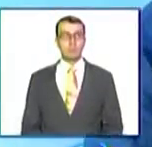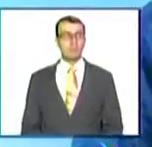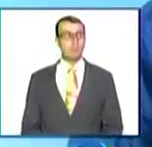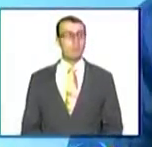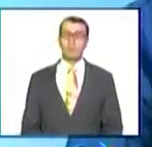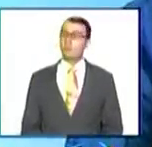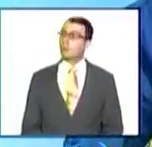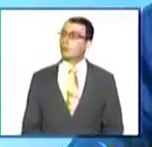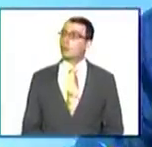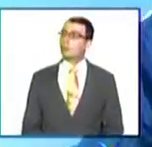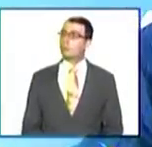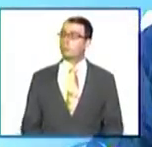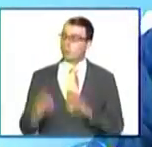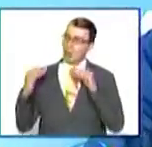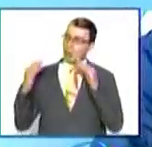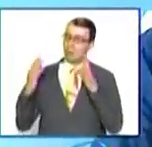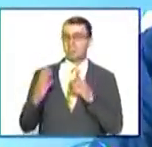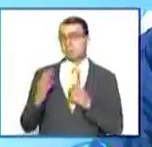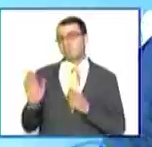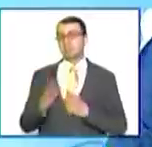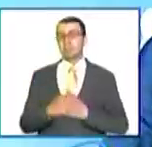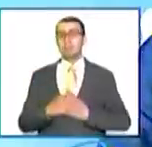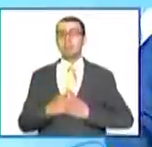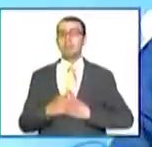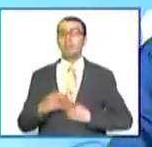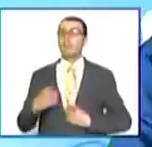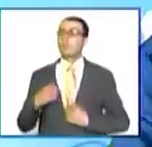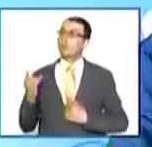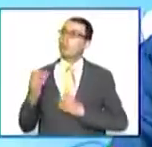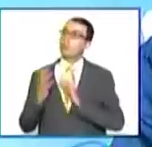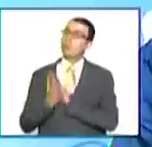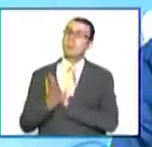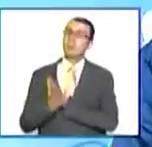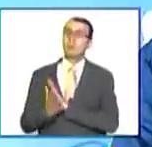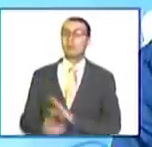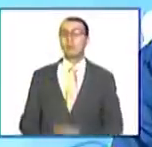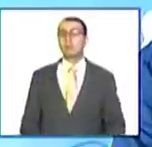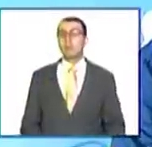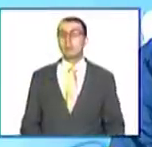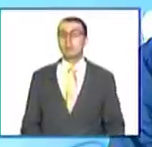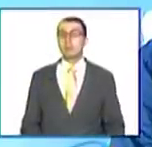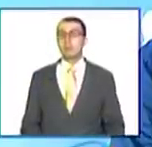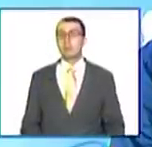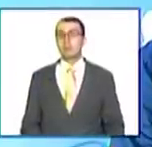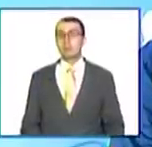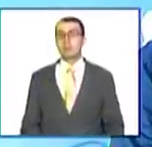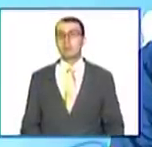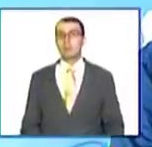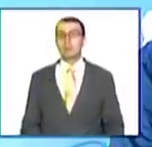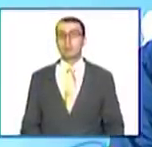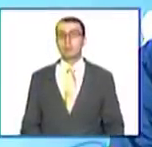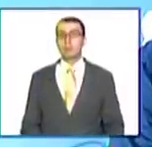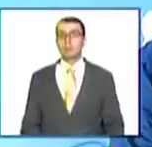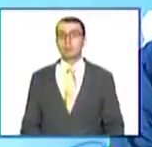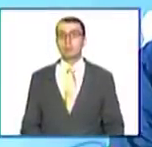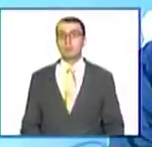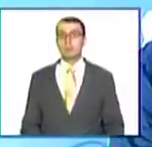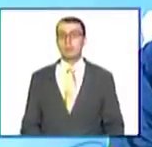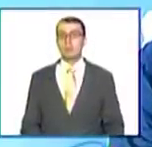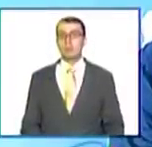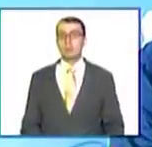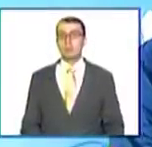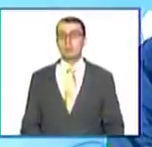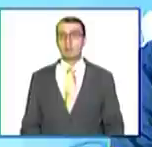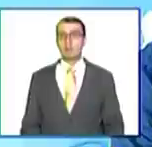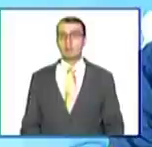Ustedes nos disculpan, esto estamos en directo y estaba comentando con el doctor Javier Rodríguez de